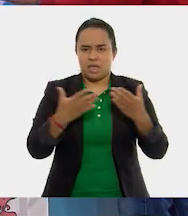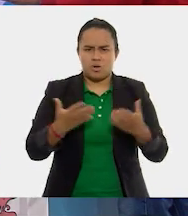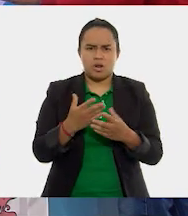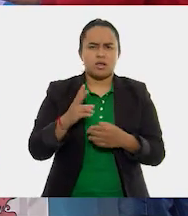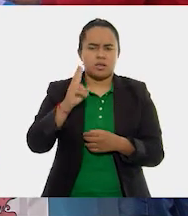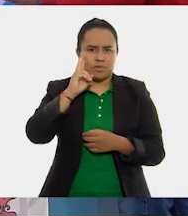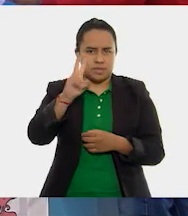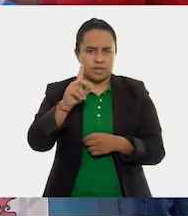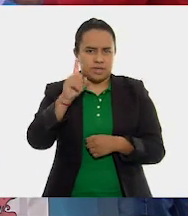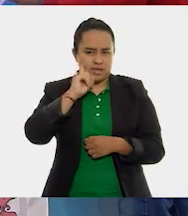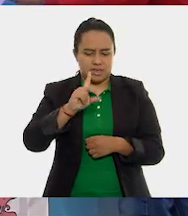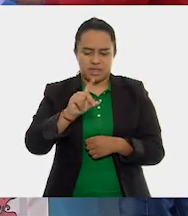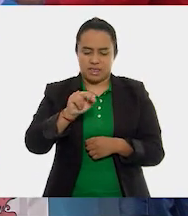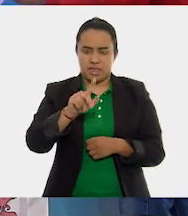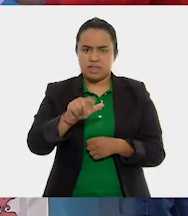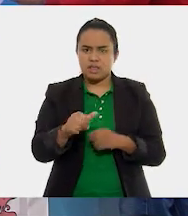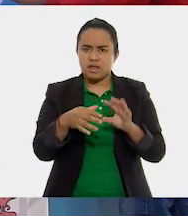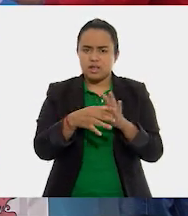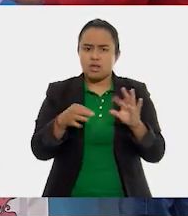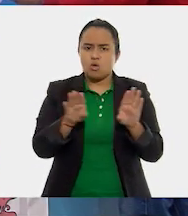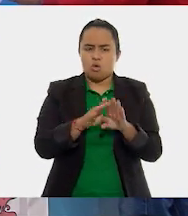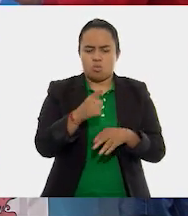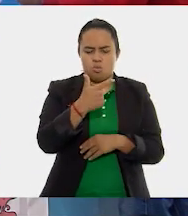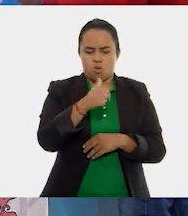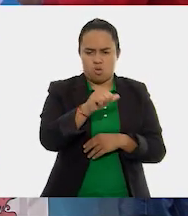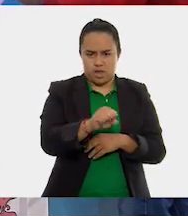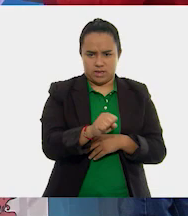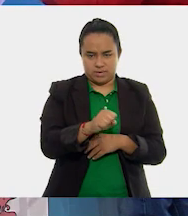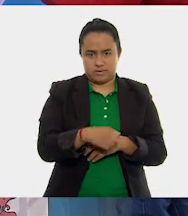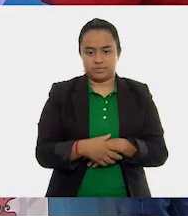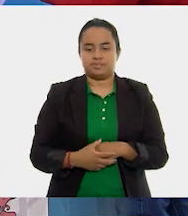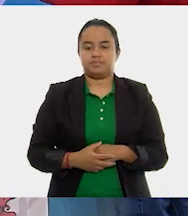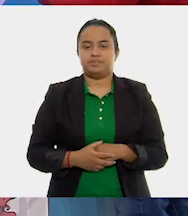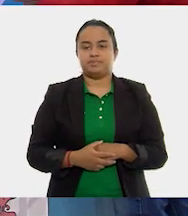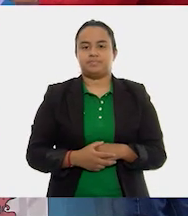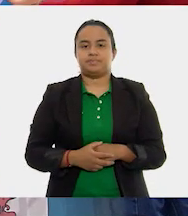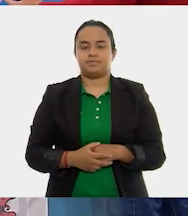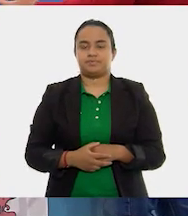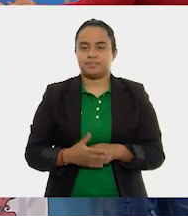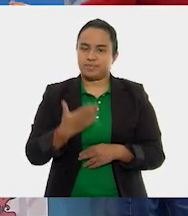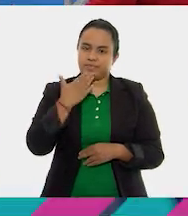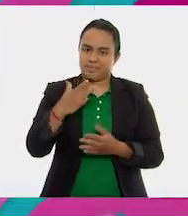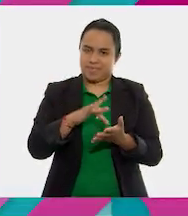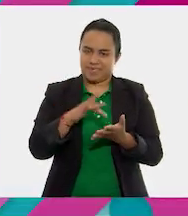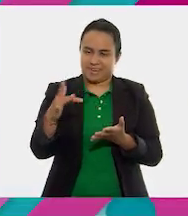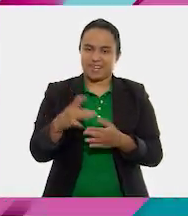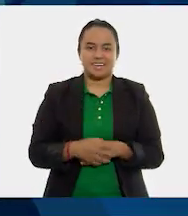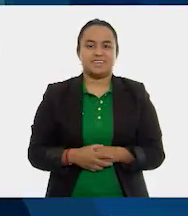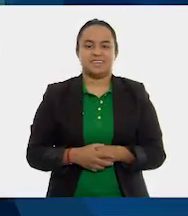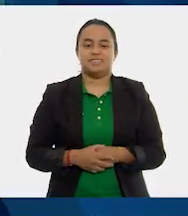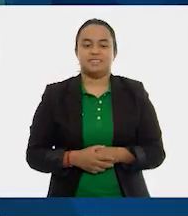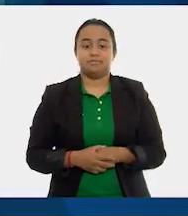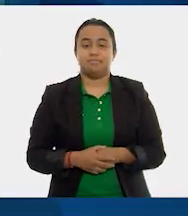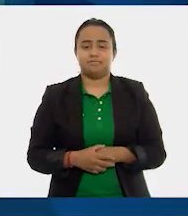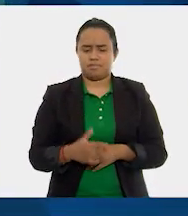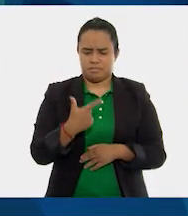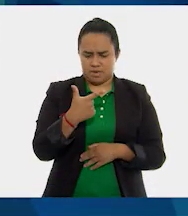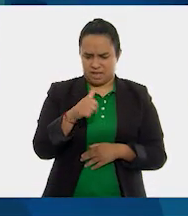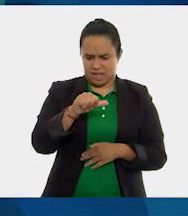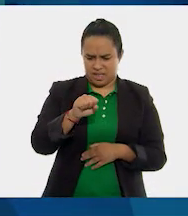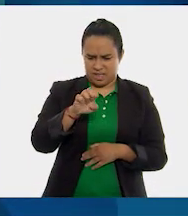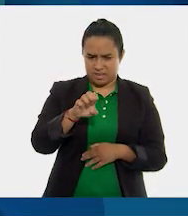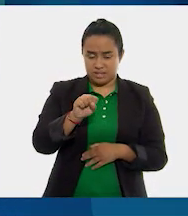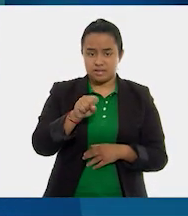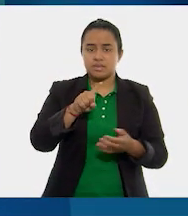nos dirá la doctora Daniela acerca de los gases. Muy bien, Juan Carlos, bien. gracias. A usted, maestra. Los gases